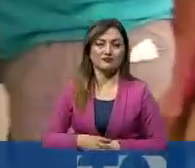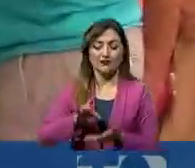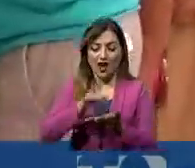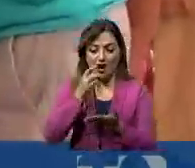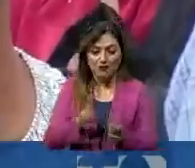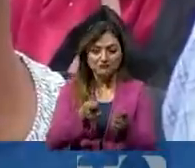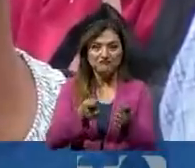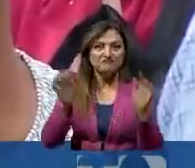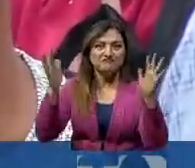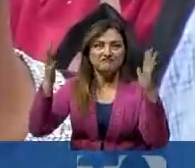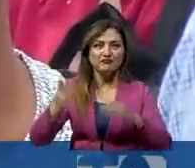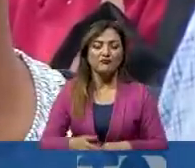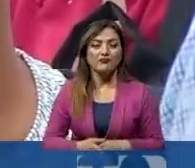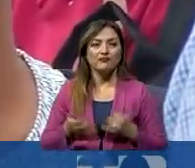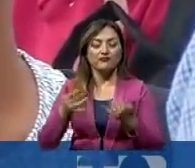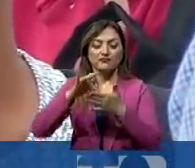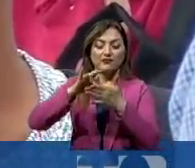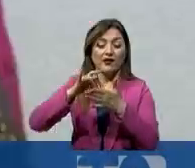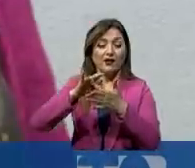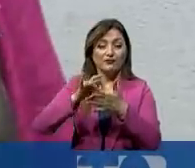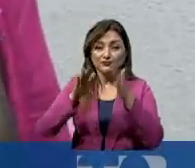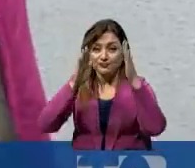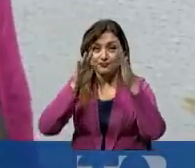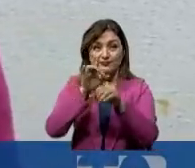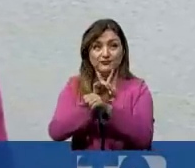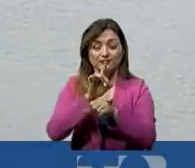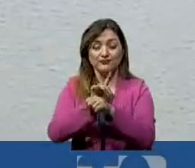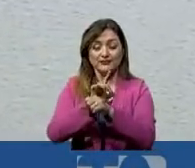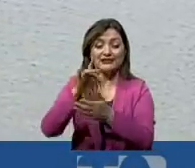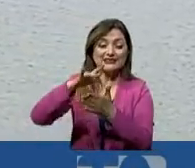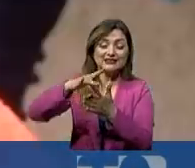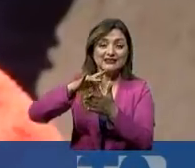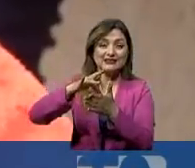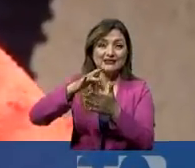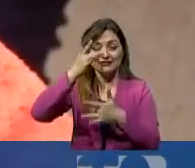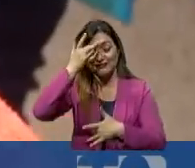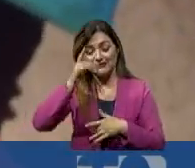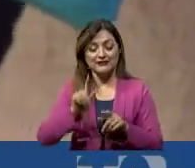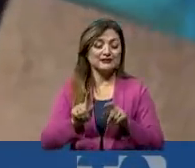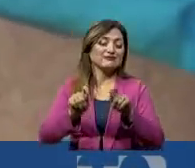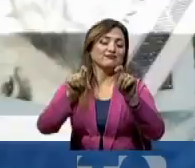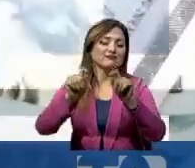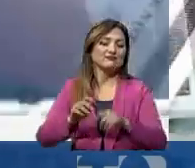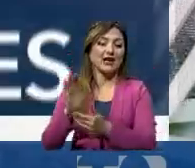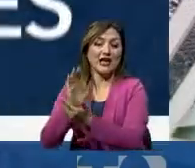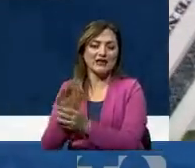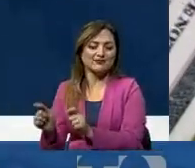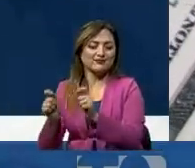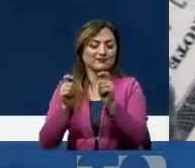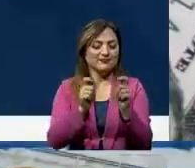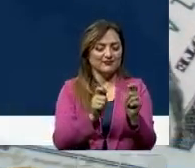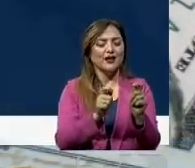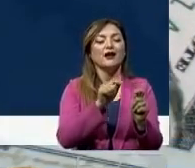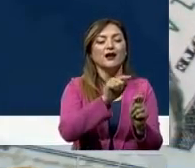de medicinas, sino ahora ante el riesgo en la atención que tienen los nuevos pacientes oncológicos derivados del IES. La deuda del IES